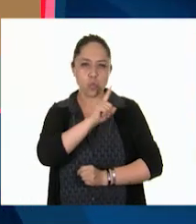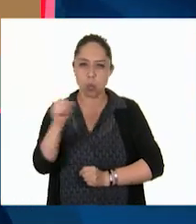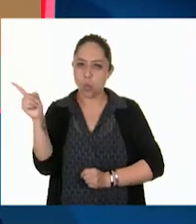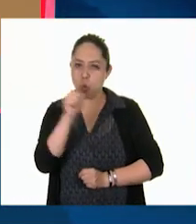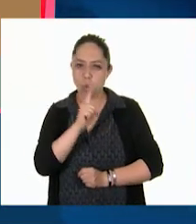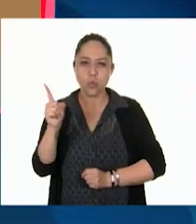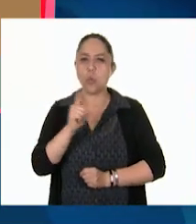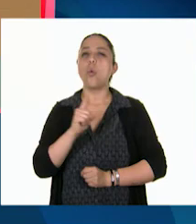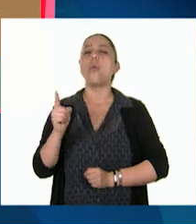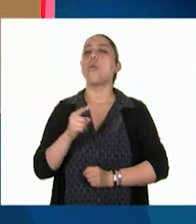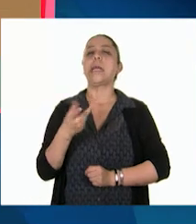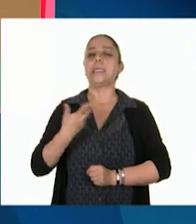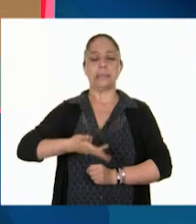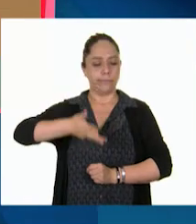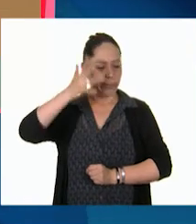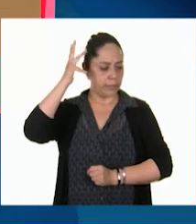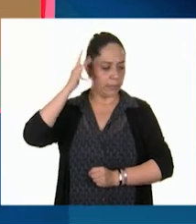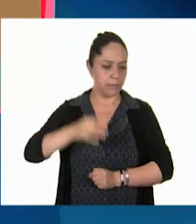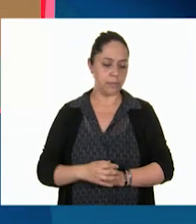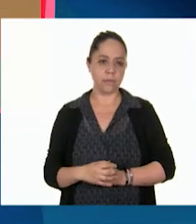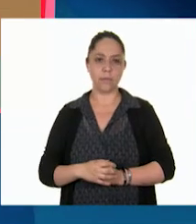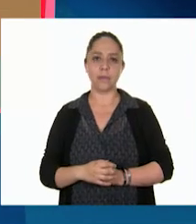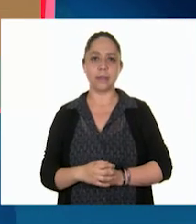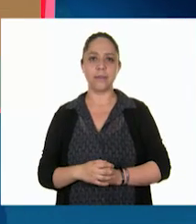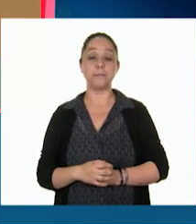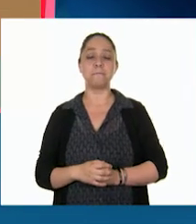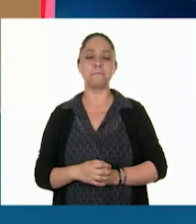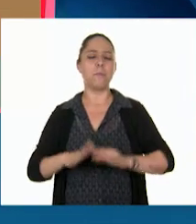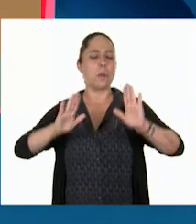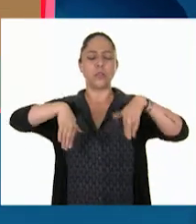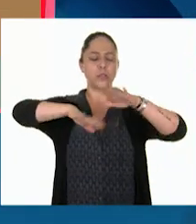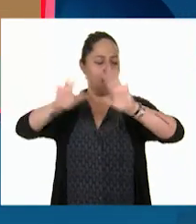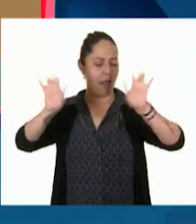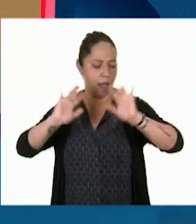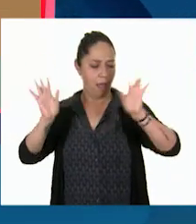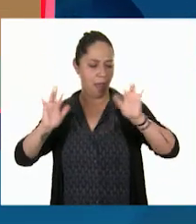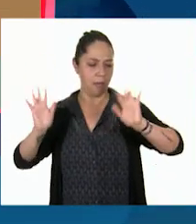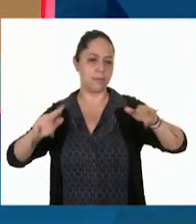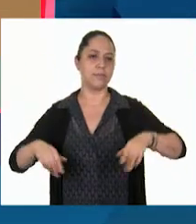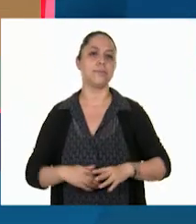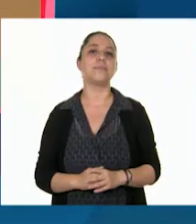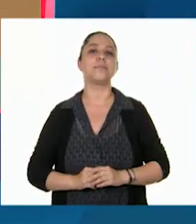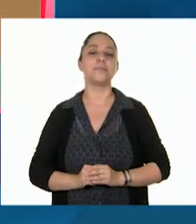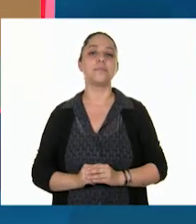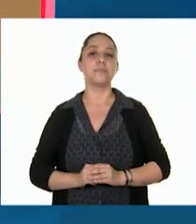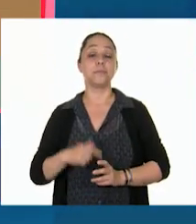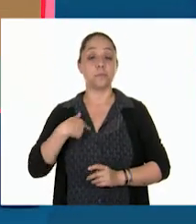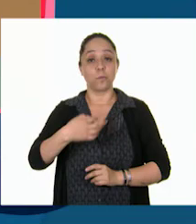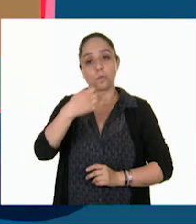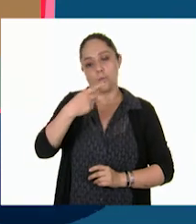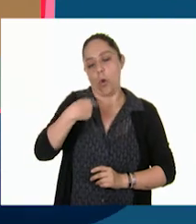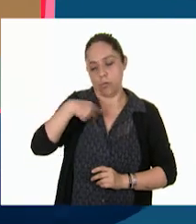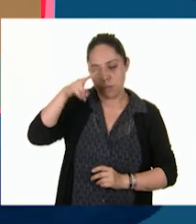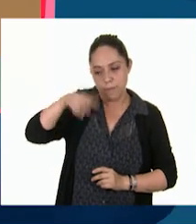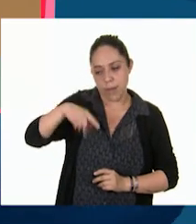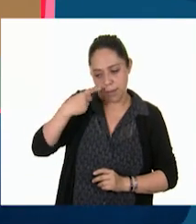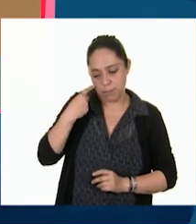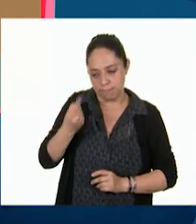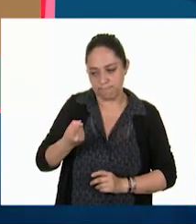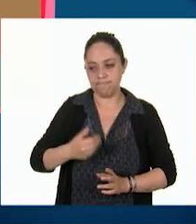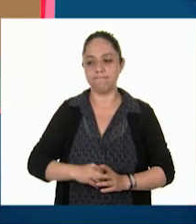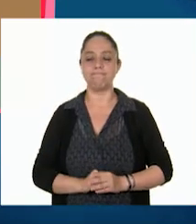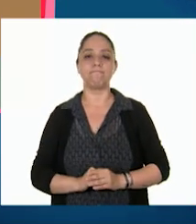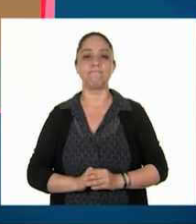qué híjole. Bueno, ya está bien, está bien. Te tengo que dar un buen ejemplo.